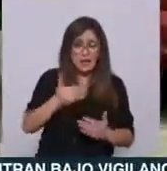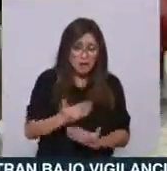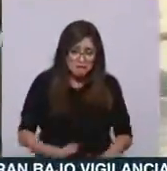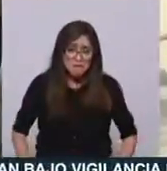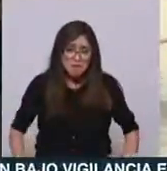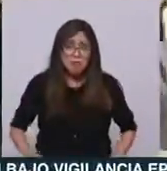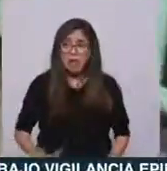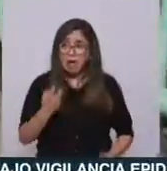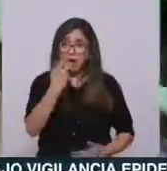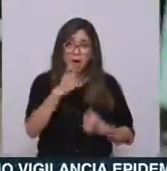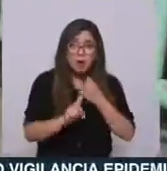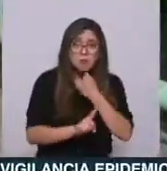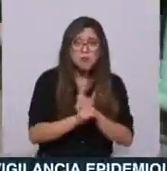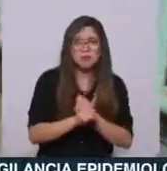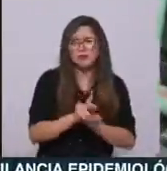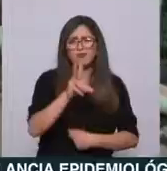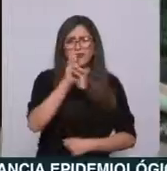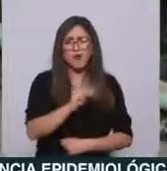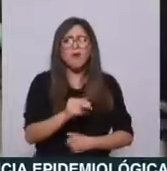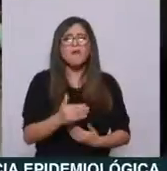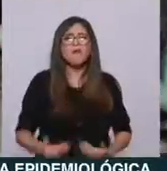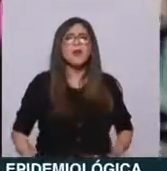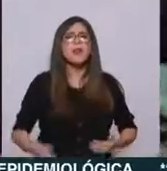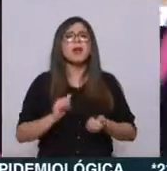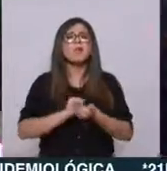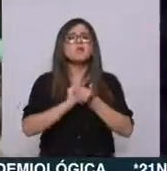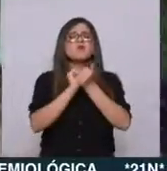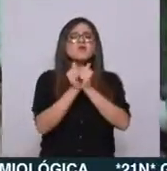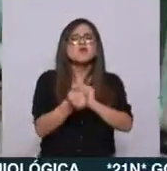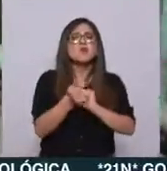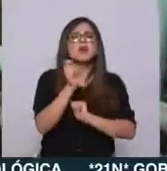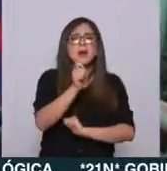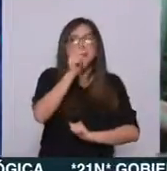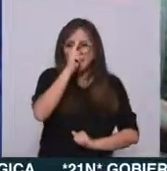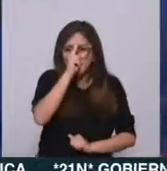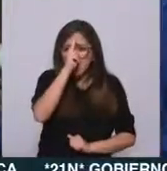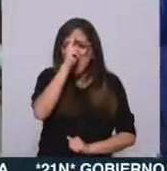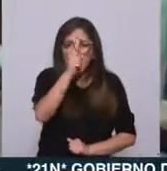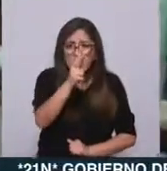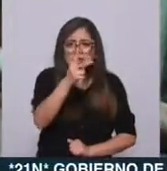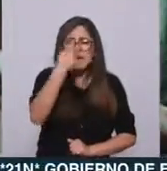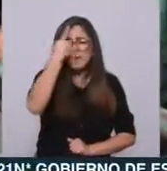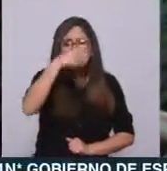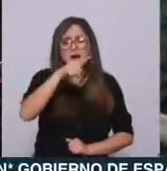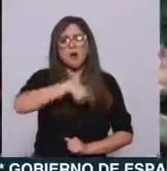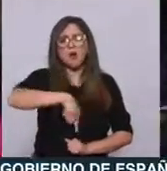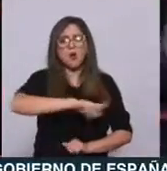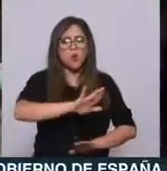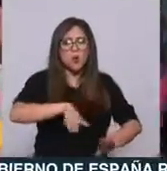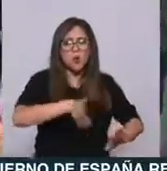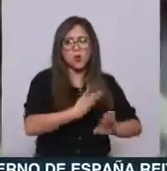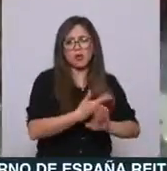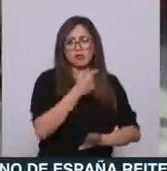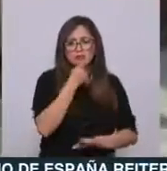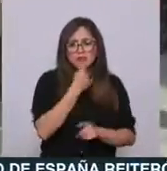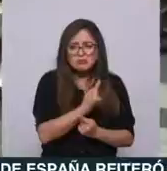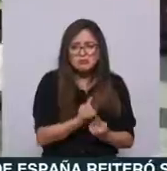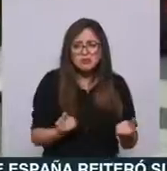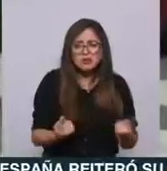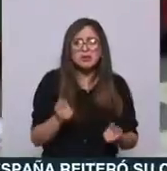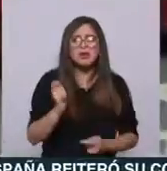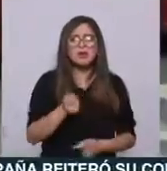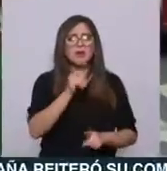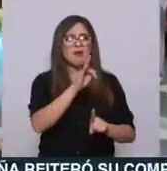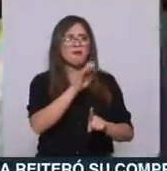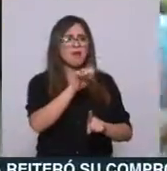falda, es lo que está atrás, eso es violencia innecesaria contra los niños. Por eso a tu pregunta, Feli y